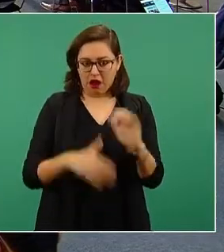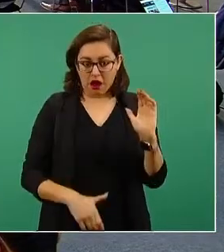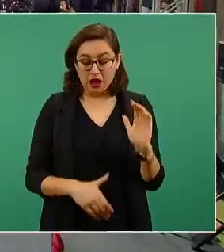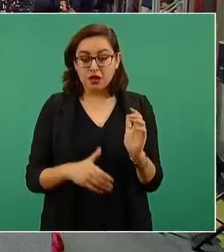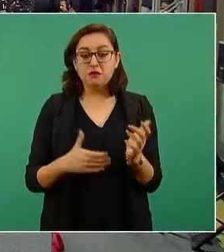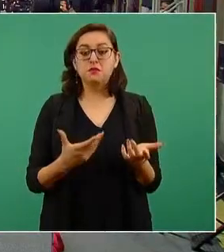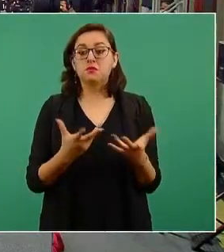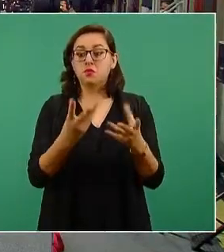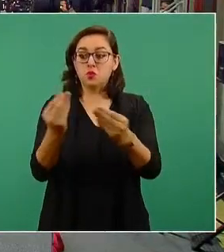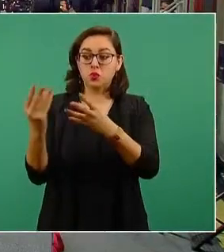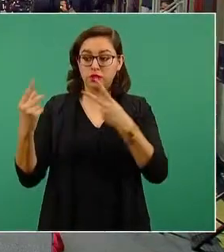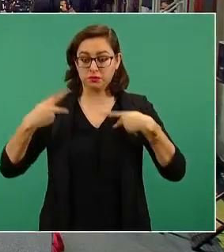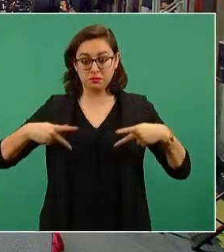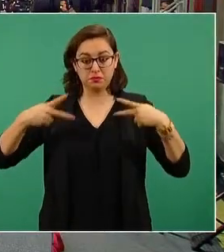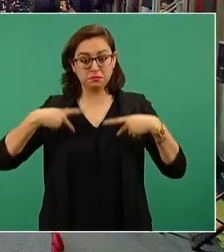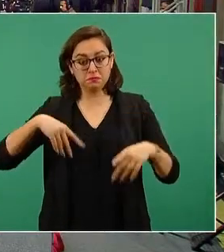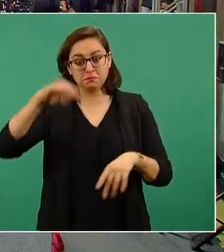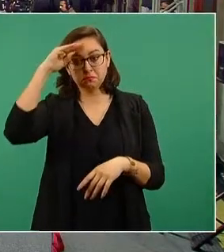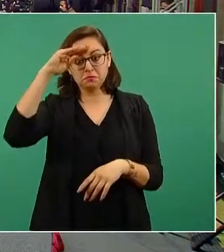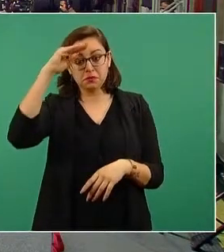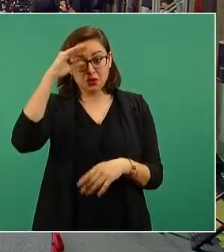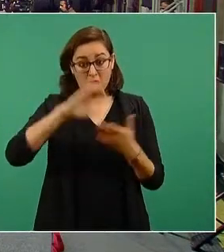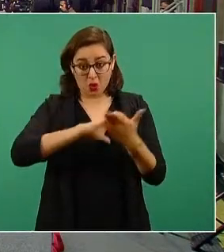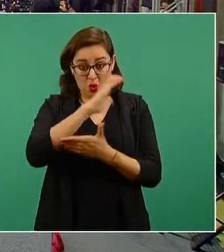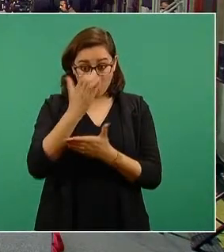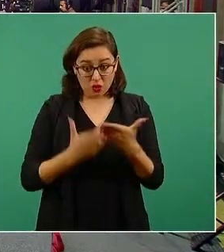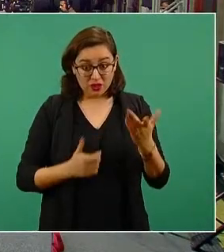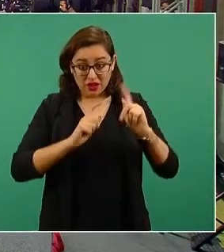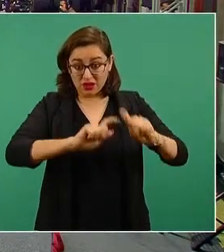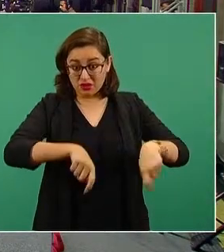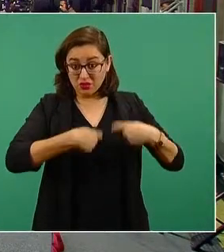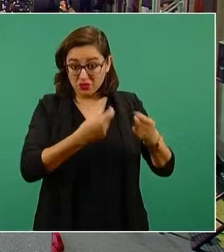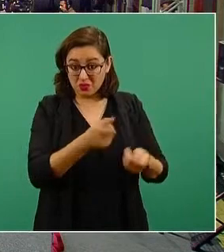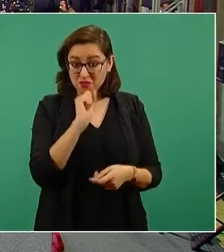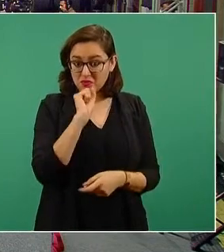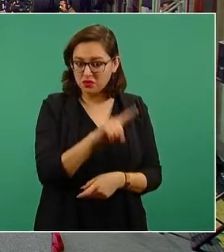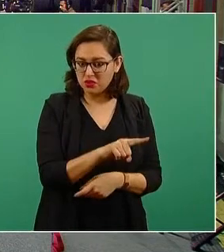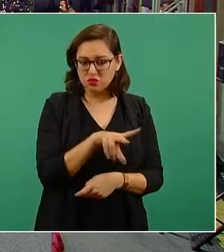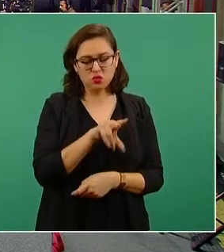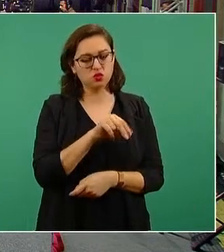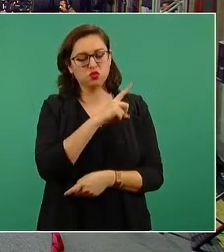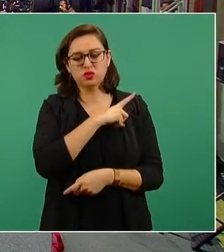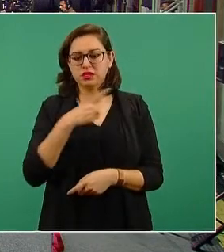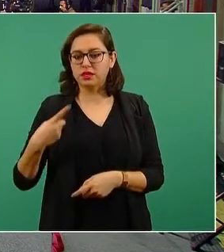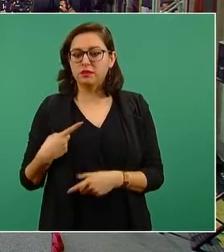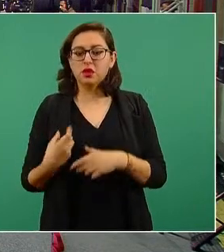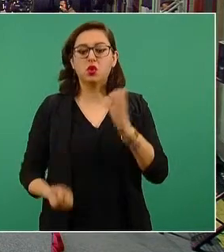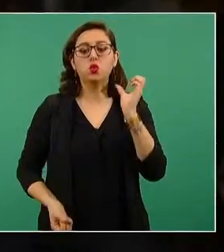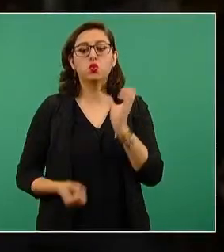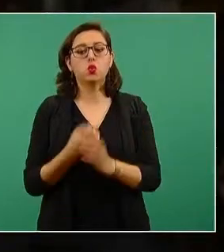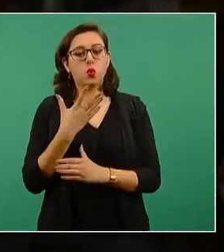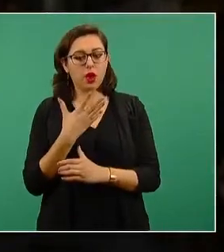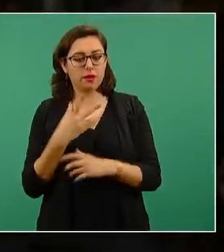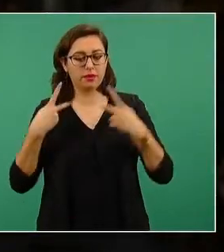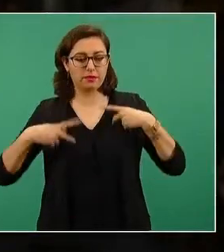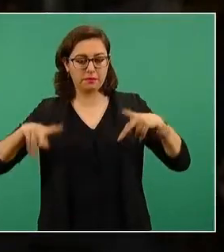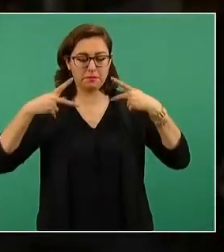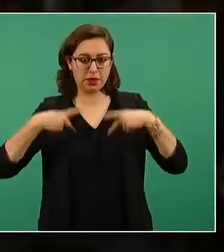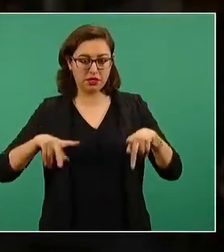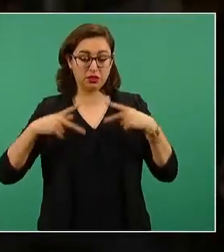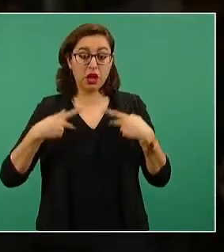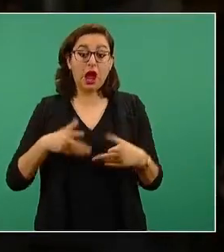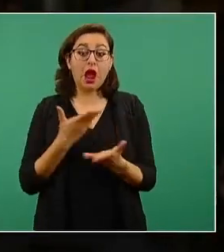dé el nombramiento a nuevas personas, porque pues ellos aseguran, además ya ve a través de las redes sociales, pues ya están